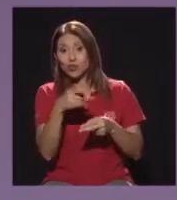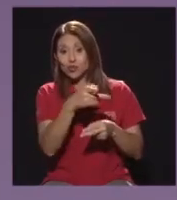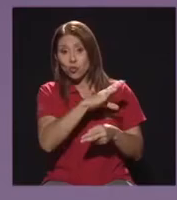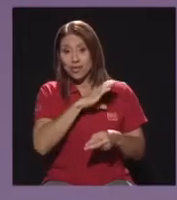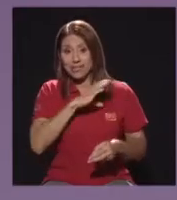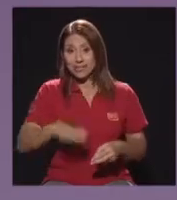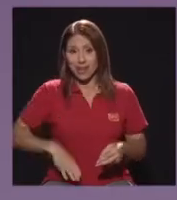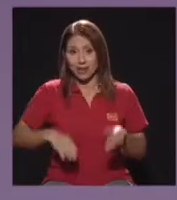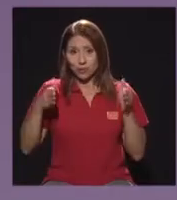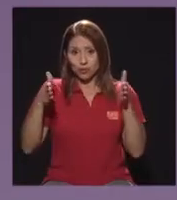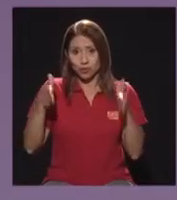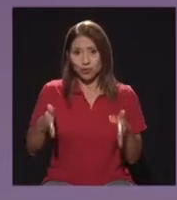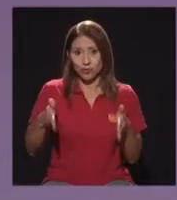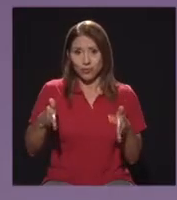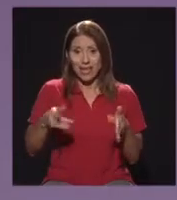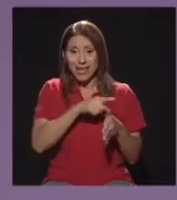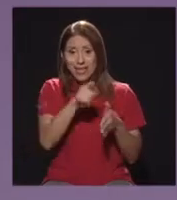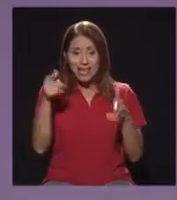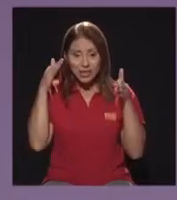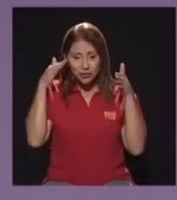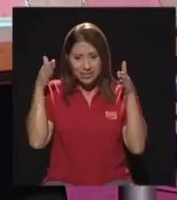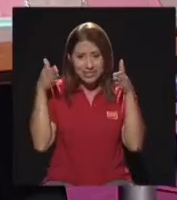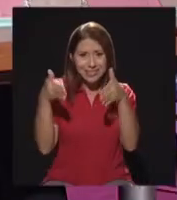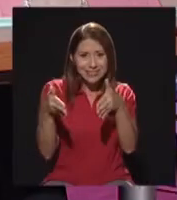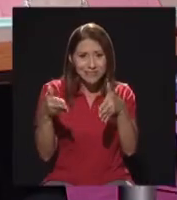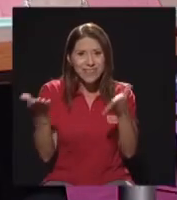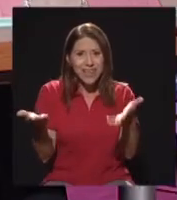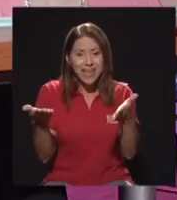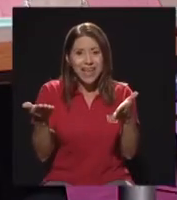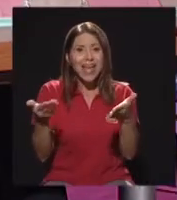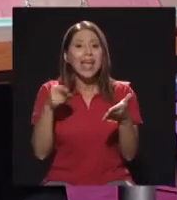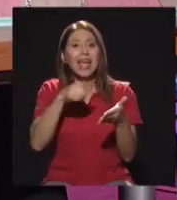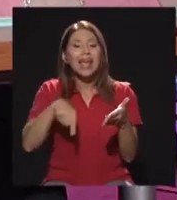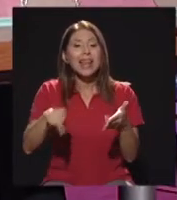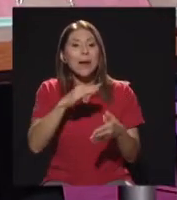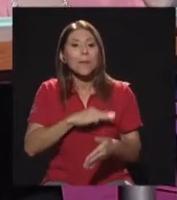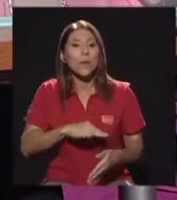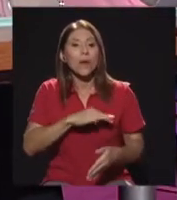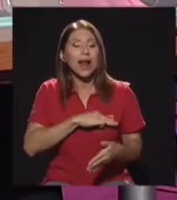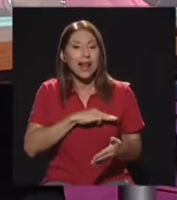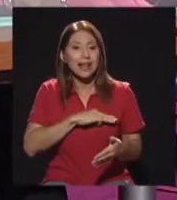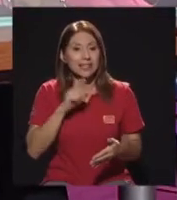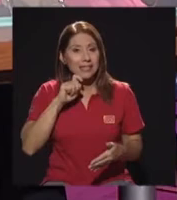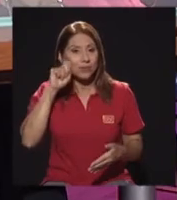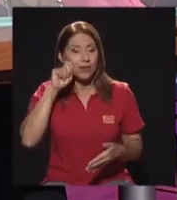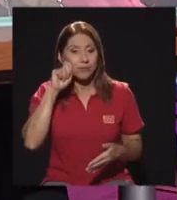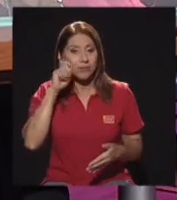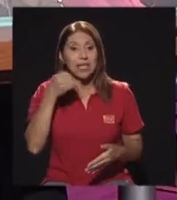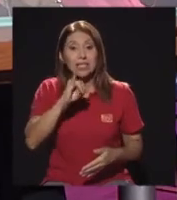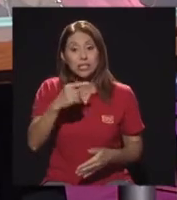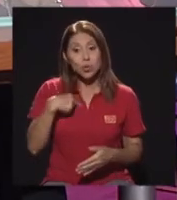a centrarse en la moral sexual si uno se pone a revisar cuál es la agenda que ellos dicen que están defendiendo